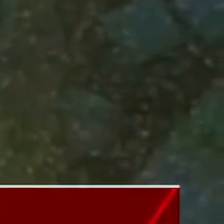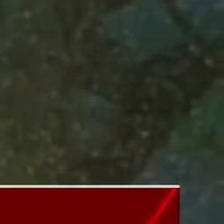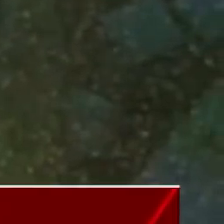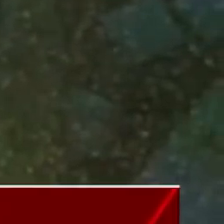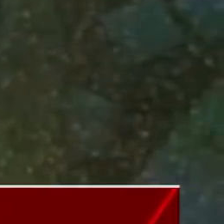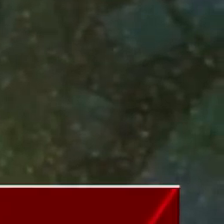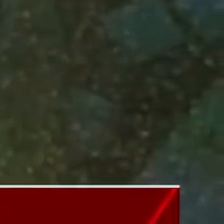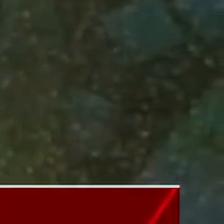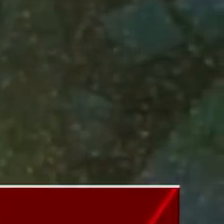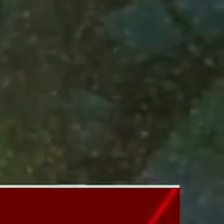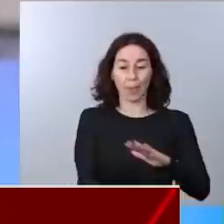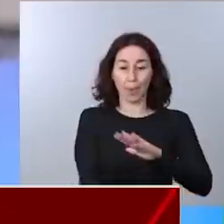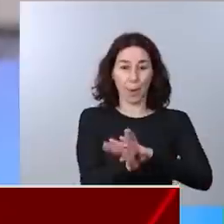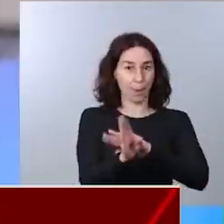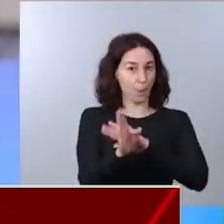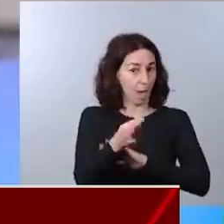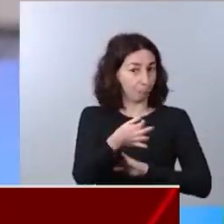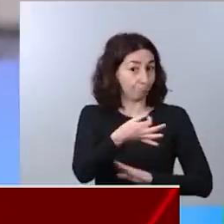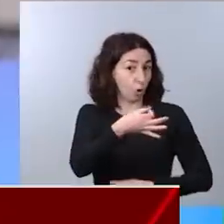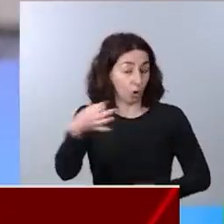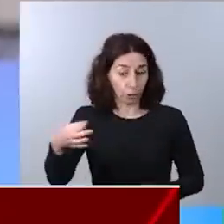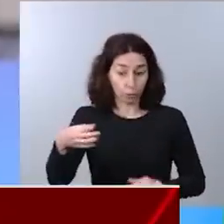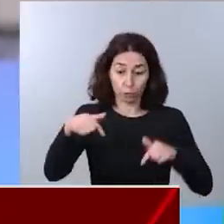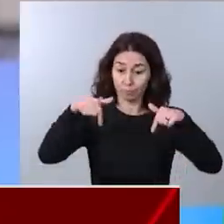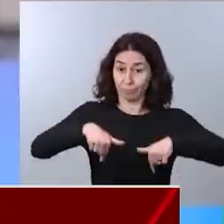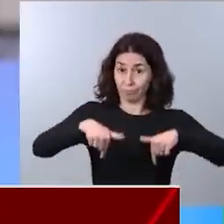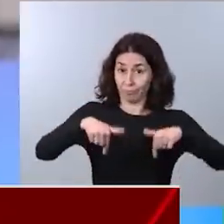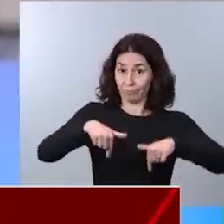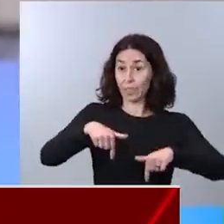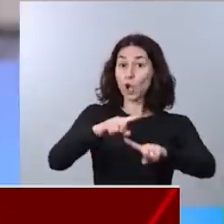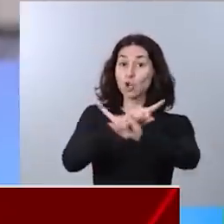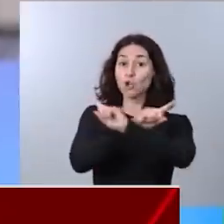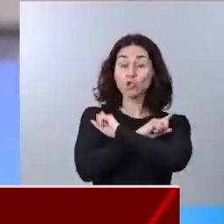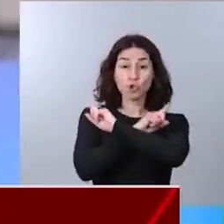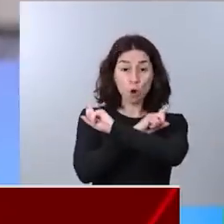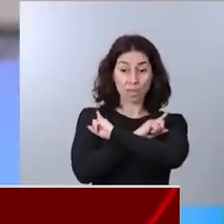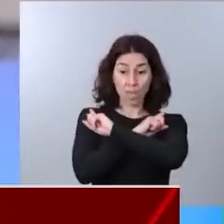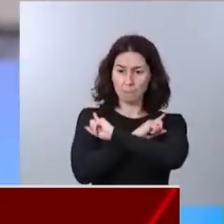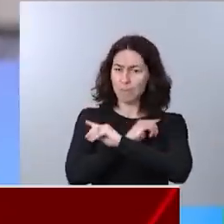las cuales rebajas las penas y las condenas para aquellos que han metido la mano en la caja pública y la han robado. Pues es lo que tenemos.